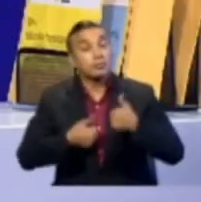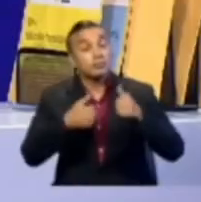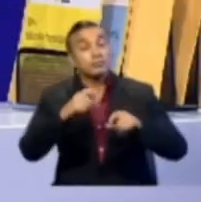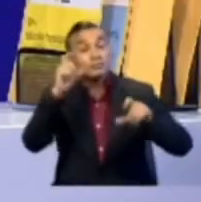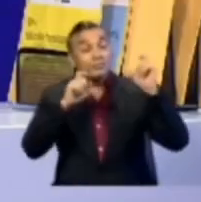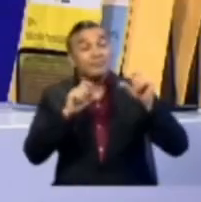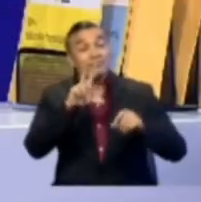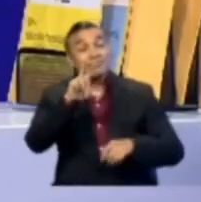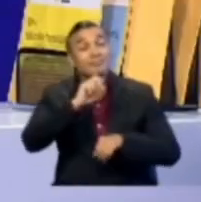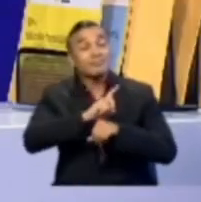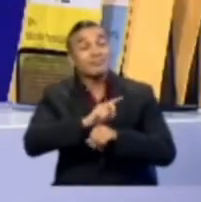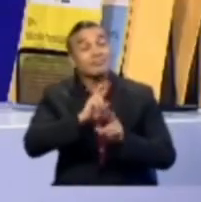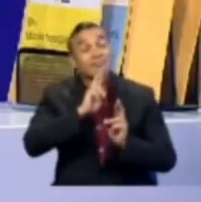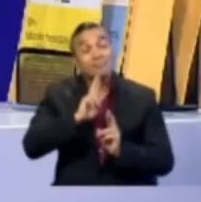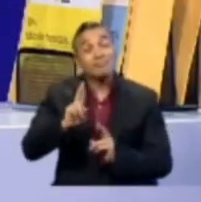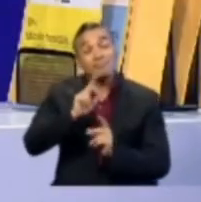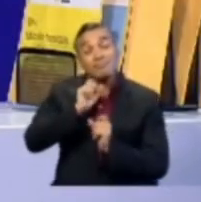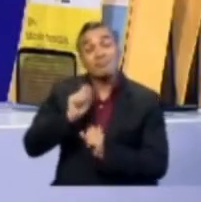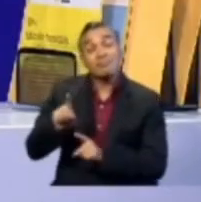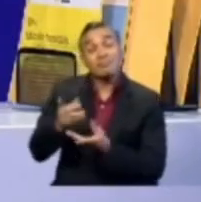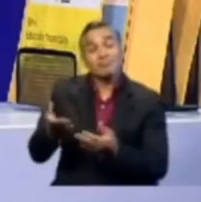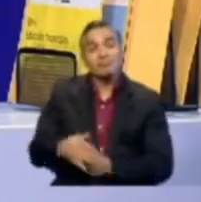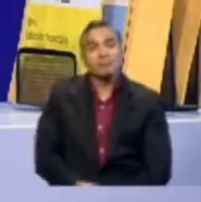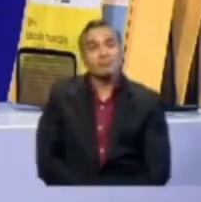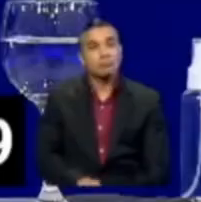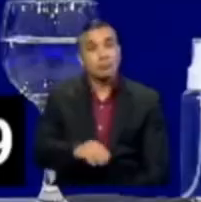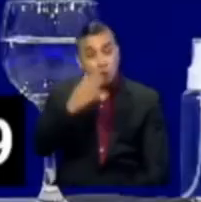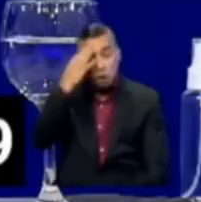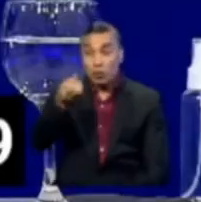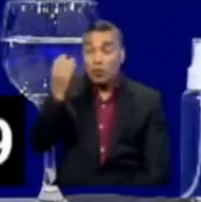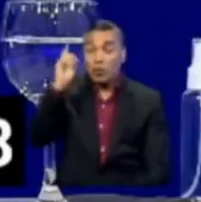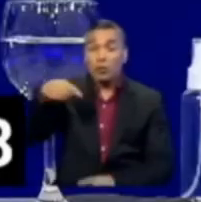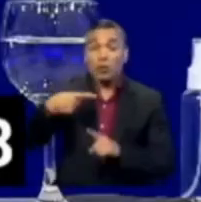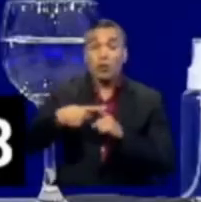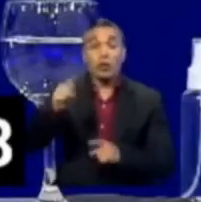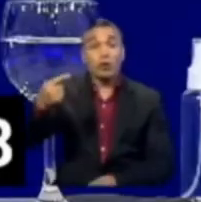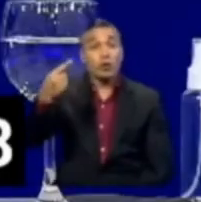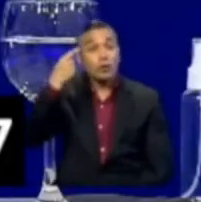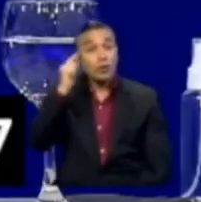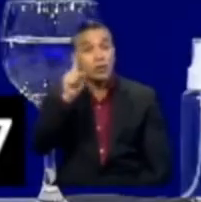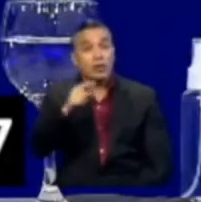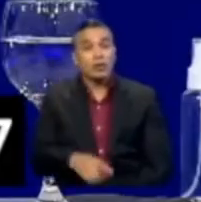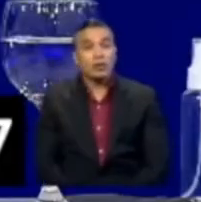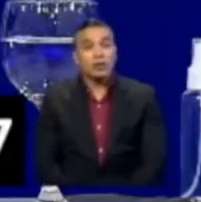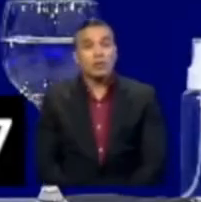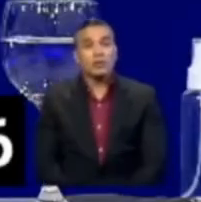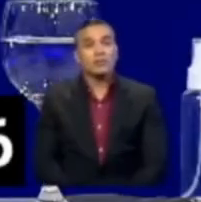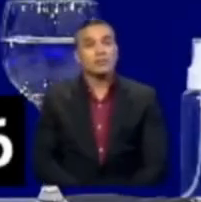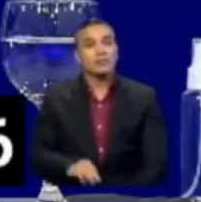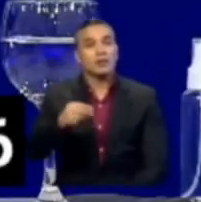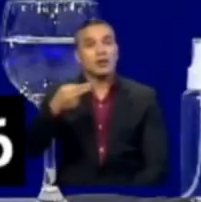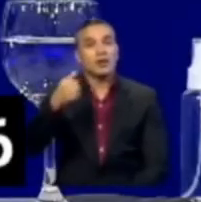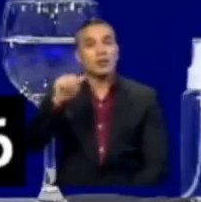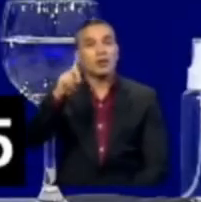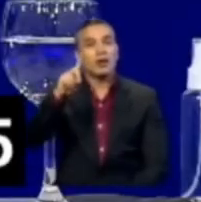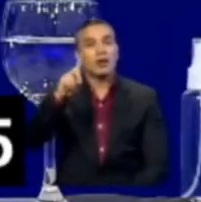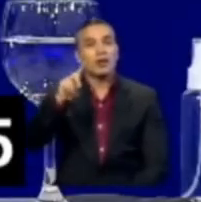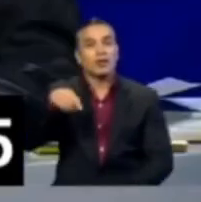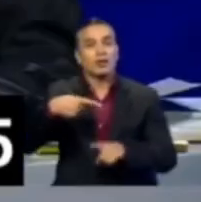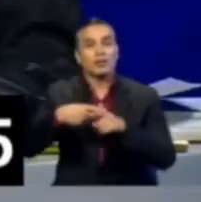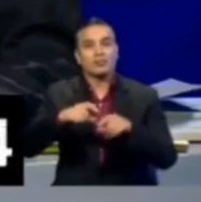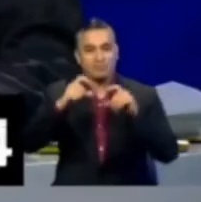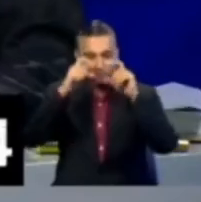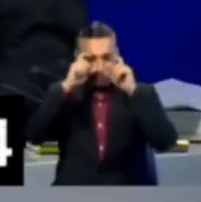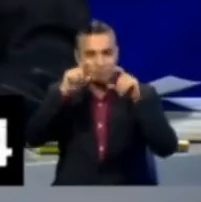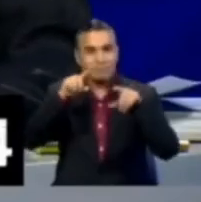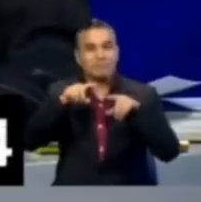tiene 30 segundos para su contrarréplica. Ya se olvida, ¿no? Cuando fue gobernador de Maguad y mandó a destruir